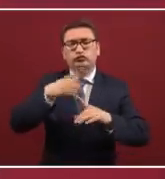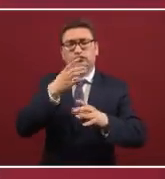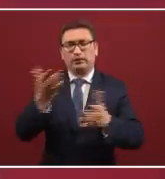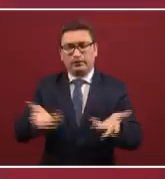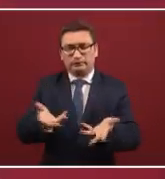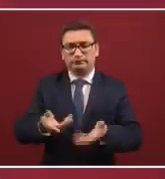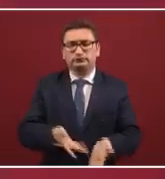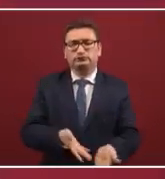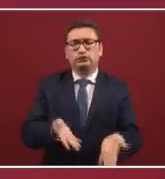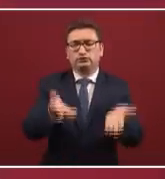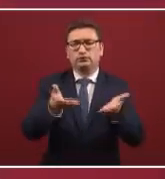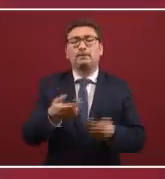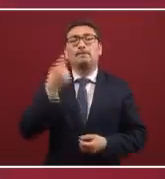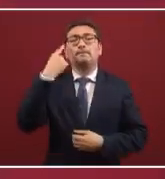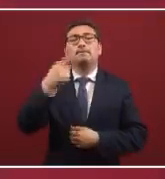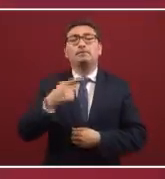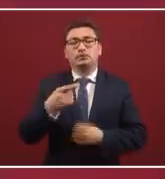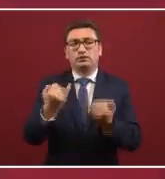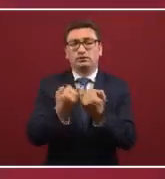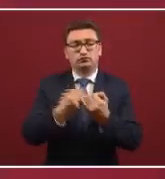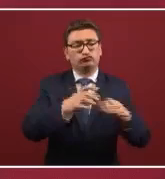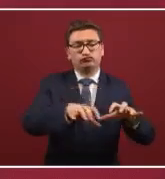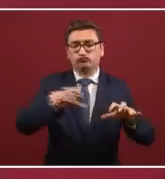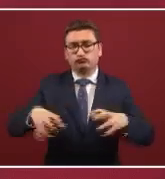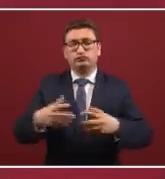reactivando sectores de la economía que no habían